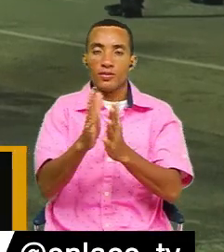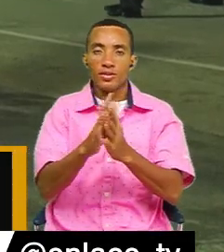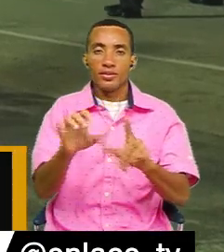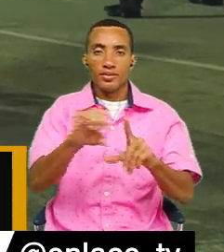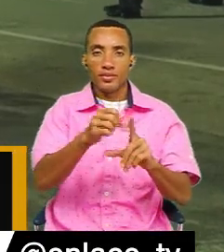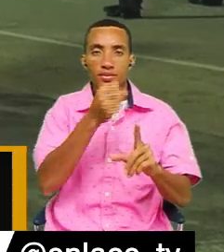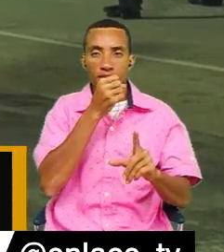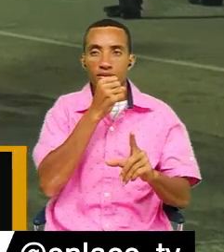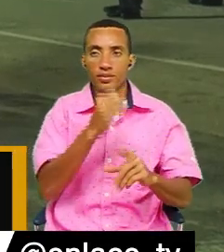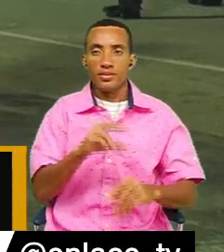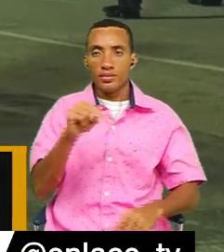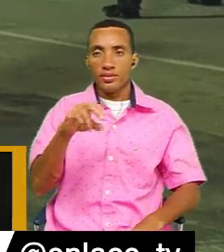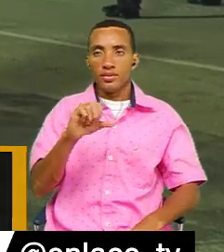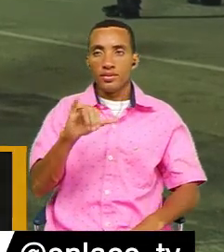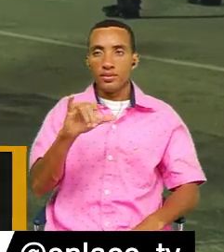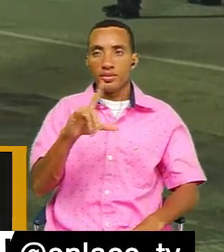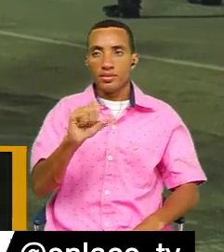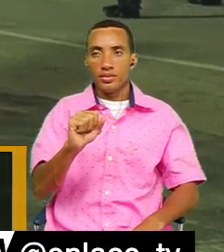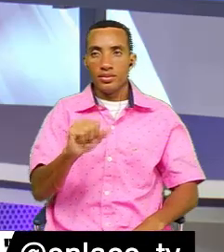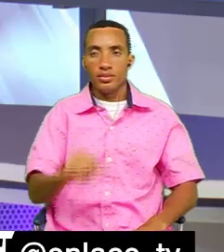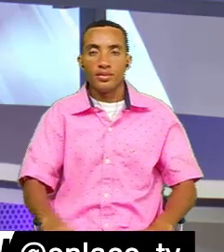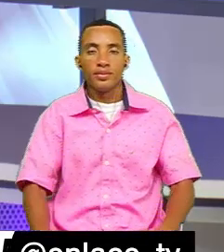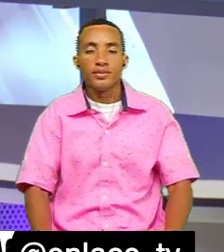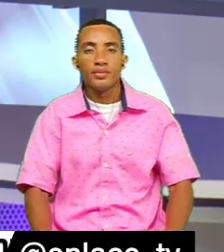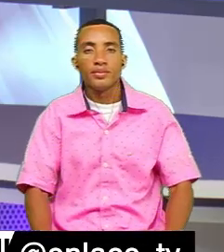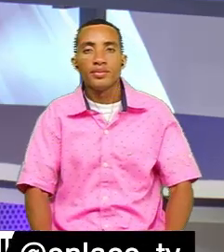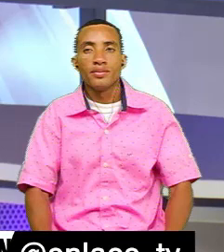Noticias, Neila Cosio. Muy buenas tardes.